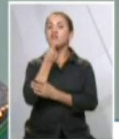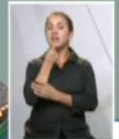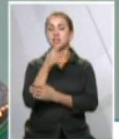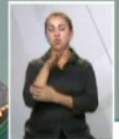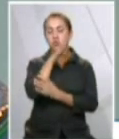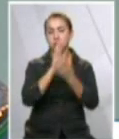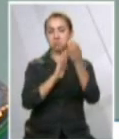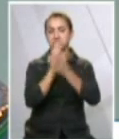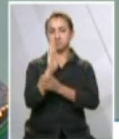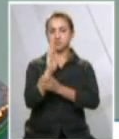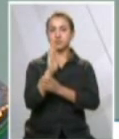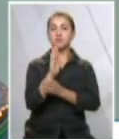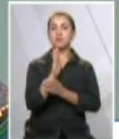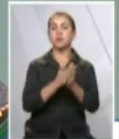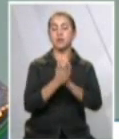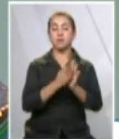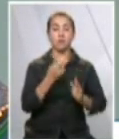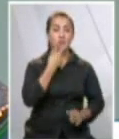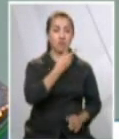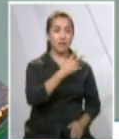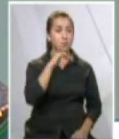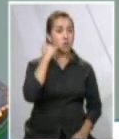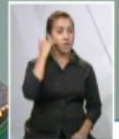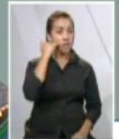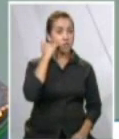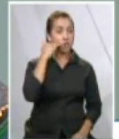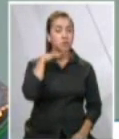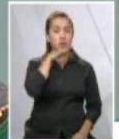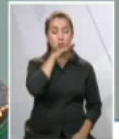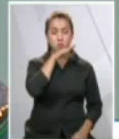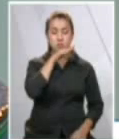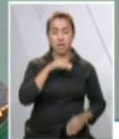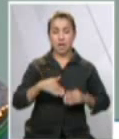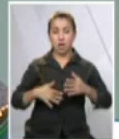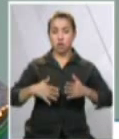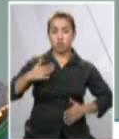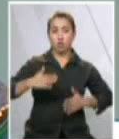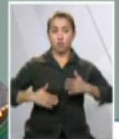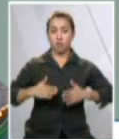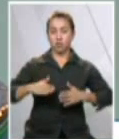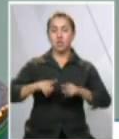Pero, por ejemplo, veíamos el caso del niño que usa este robot.